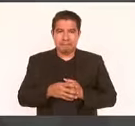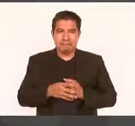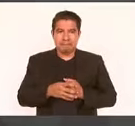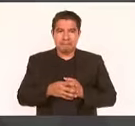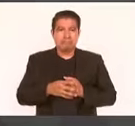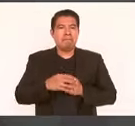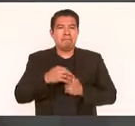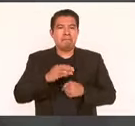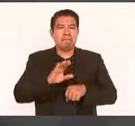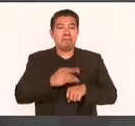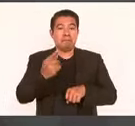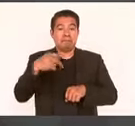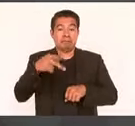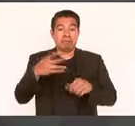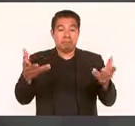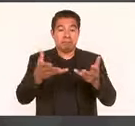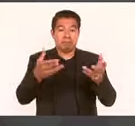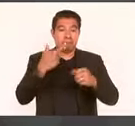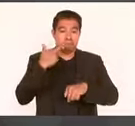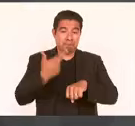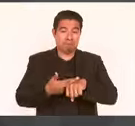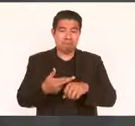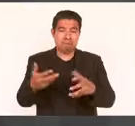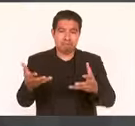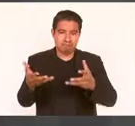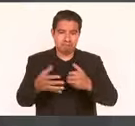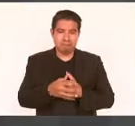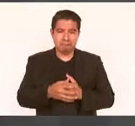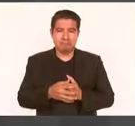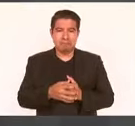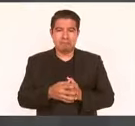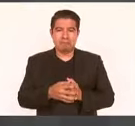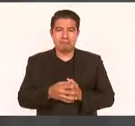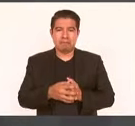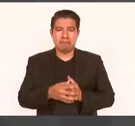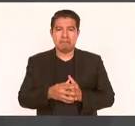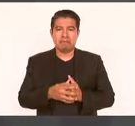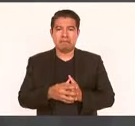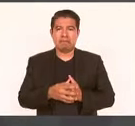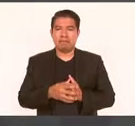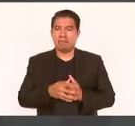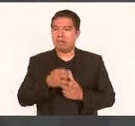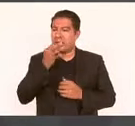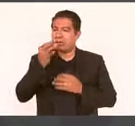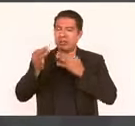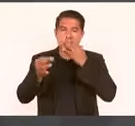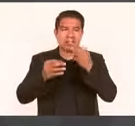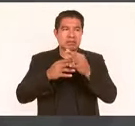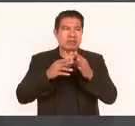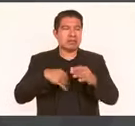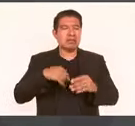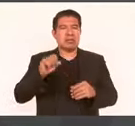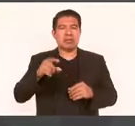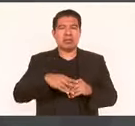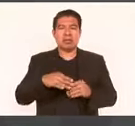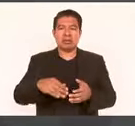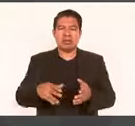actúan con responsabilidad. No tengo que estar recordando, apurando a